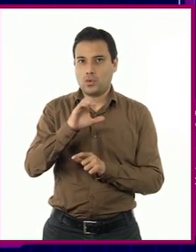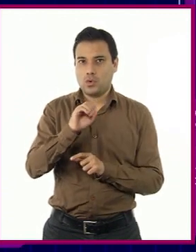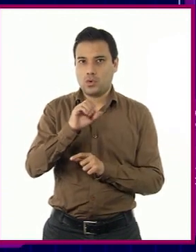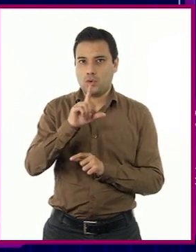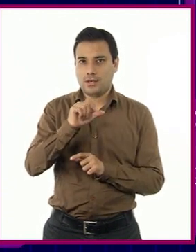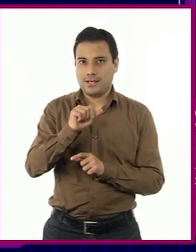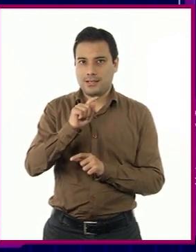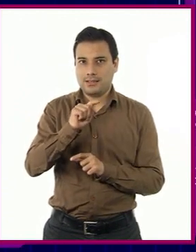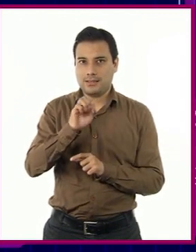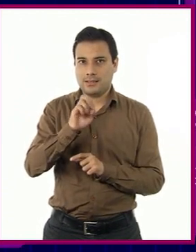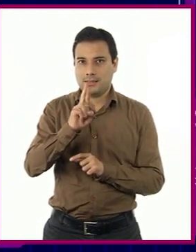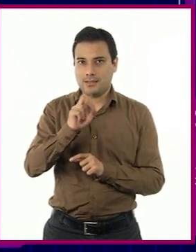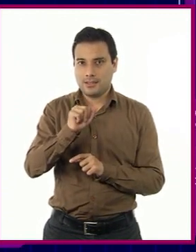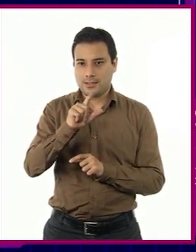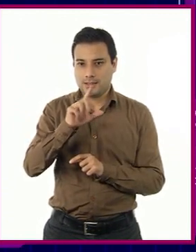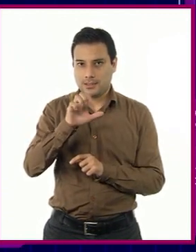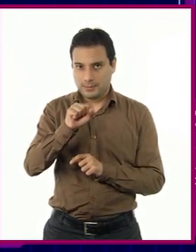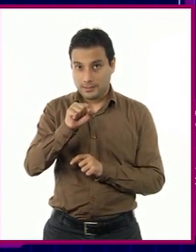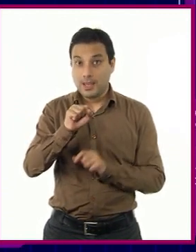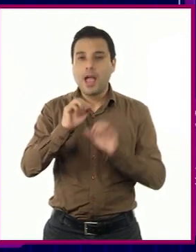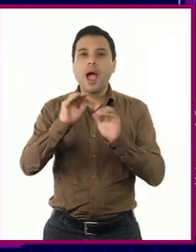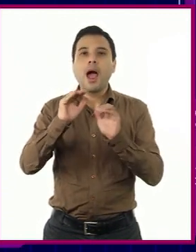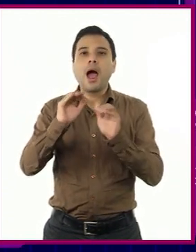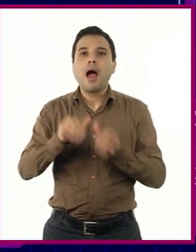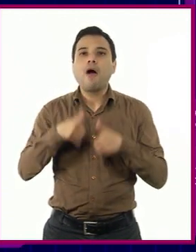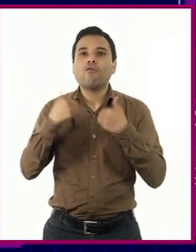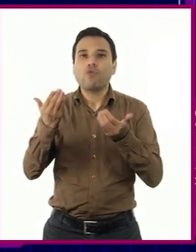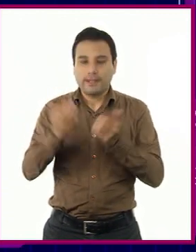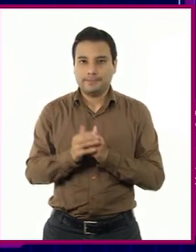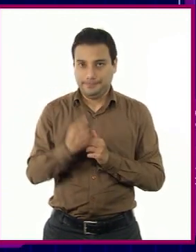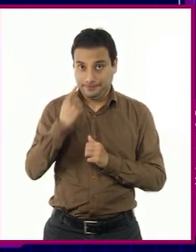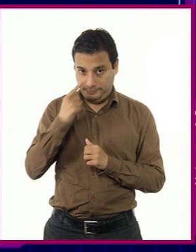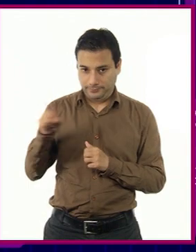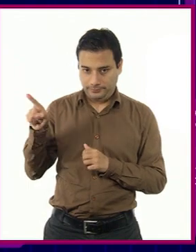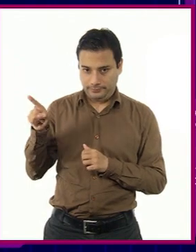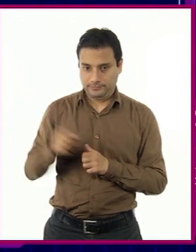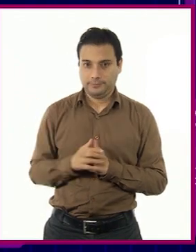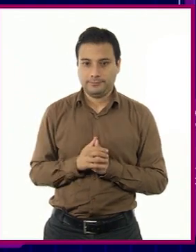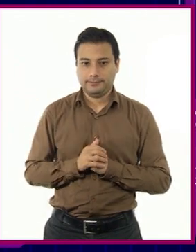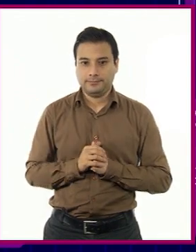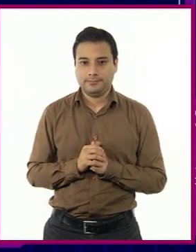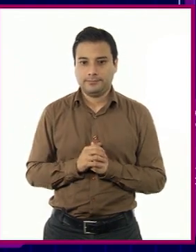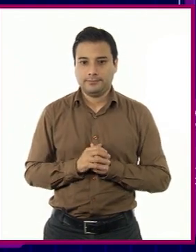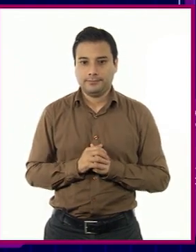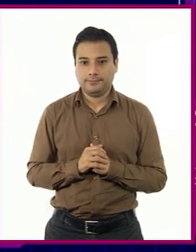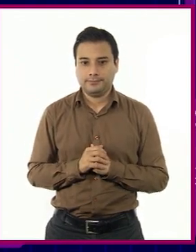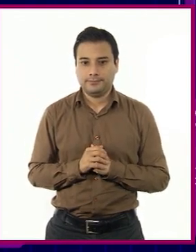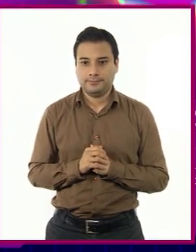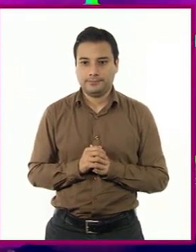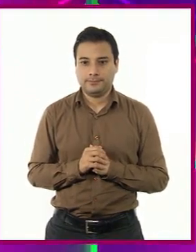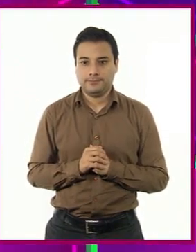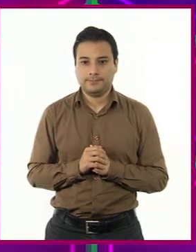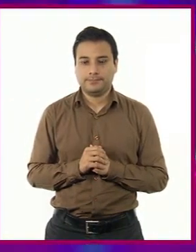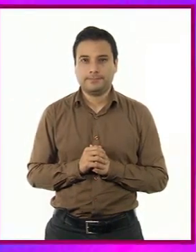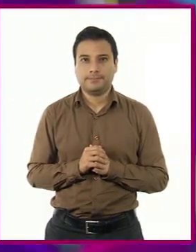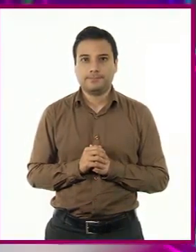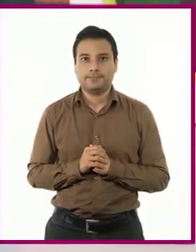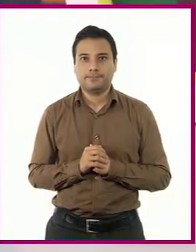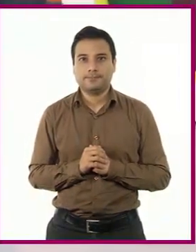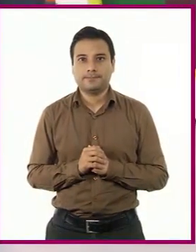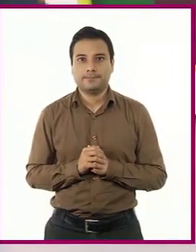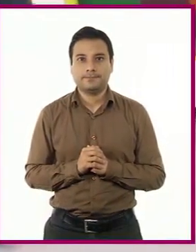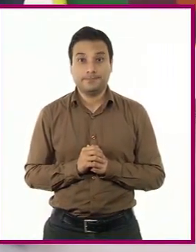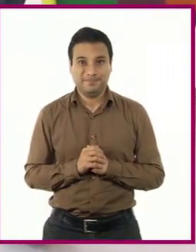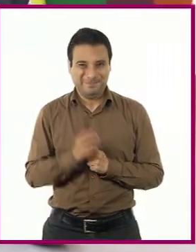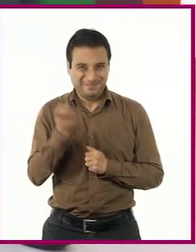son suplementarios. Ángulo A y ángulo G. Ángulo B y ángulo H.